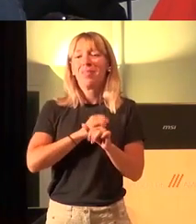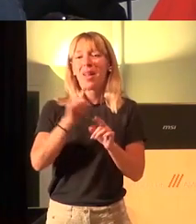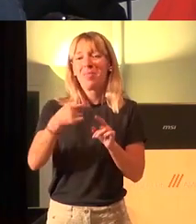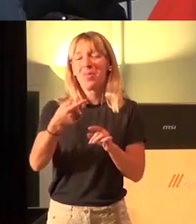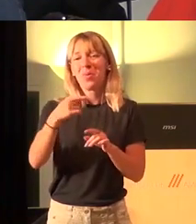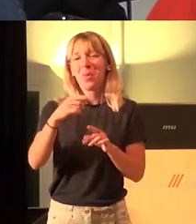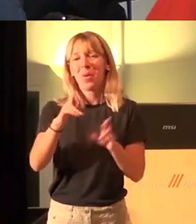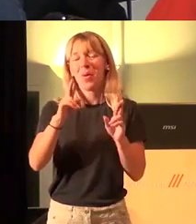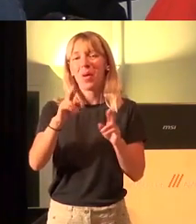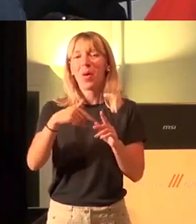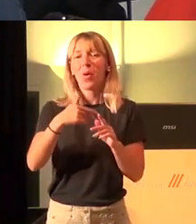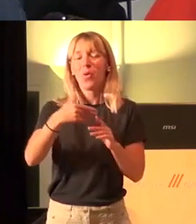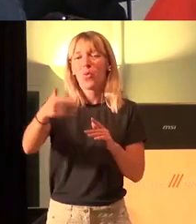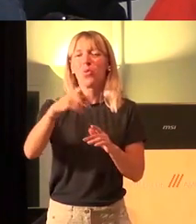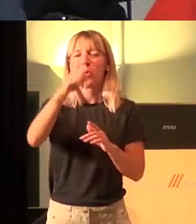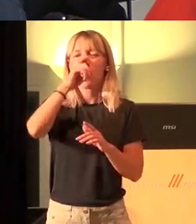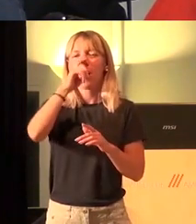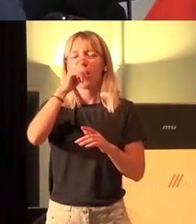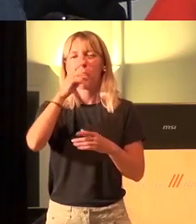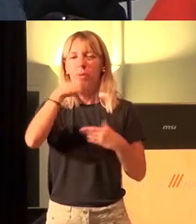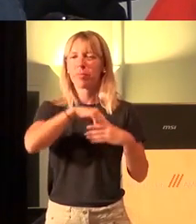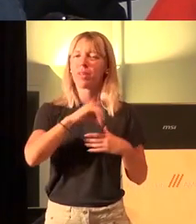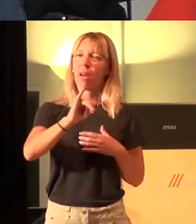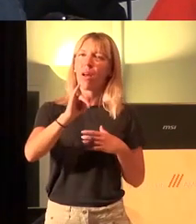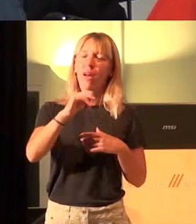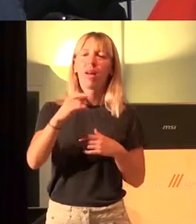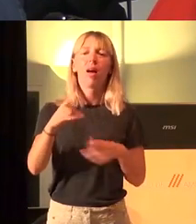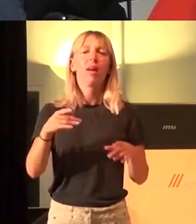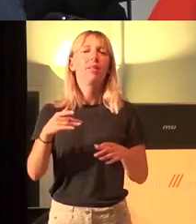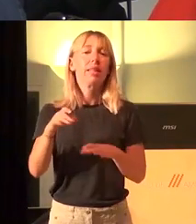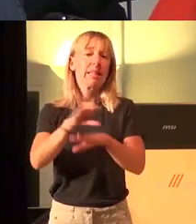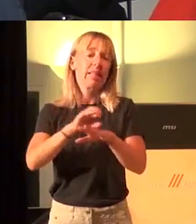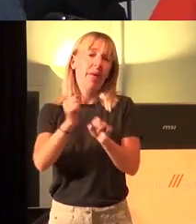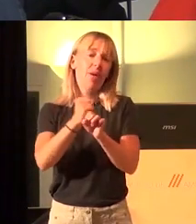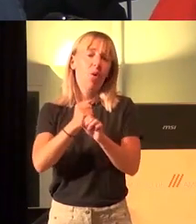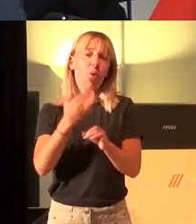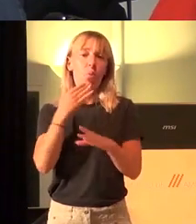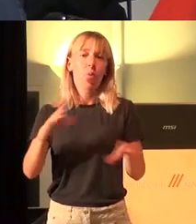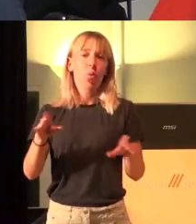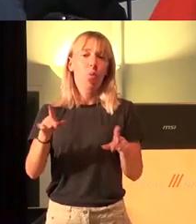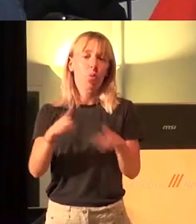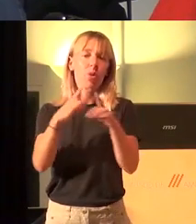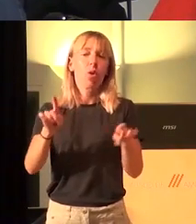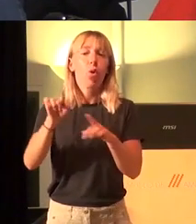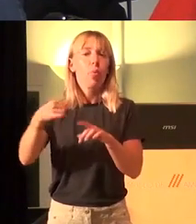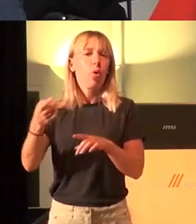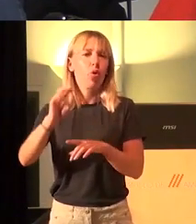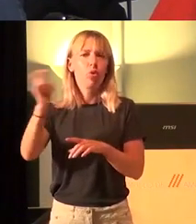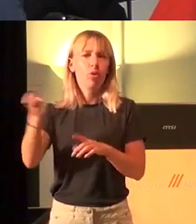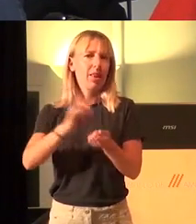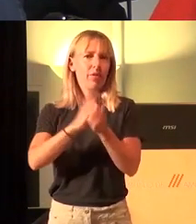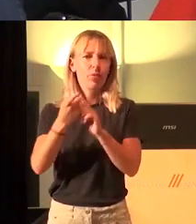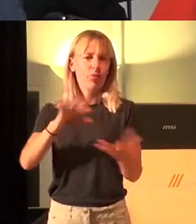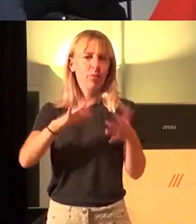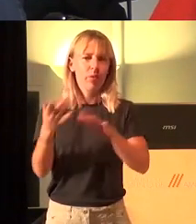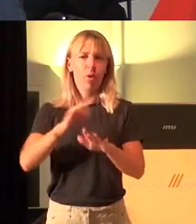luego a lo largo de toda su carrera como músico. Pero para algunos de ellos de verdad es una transformación total, incluso